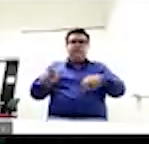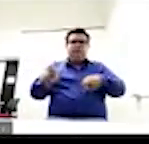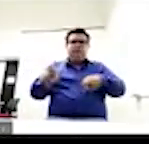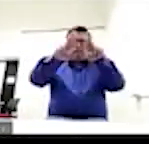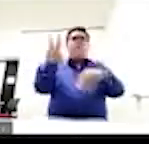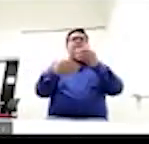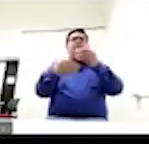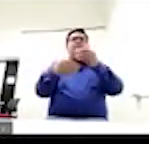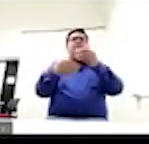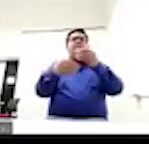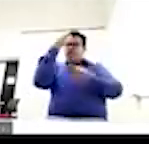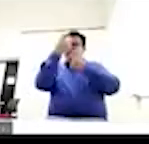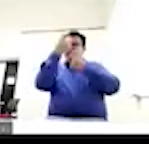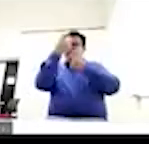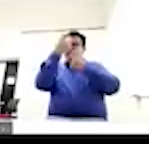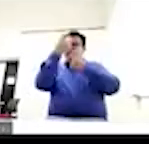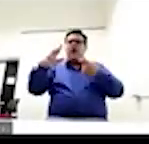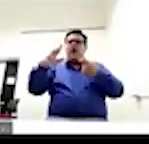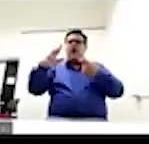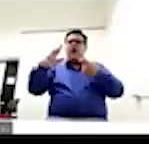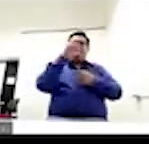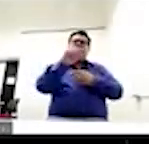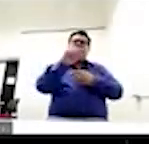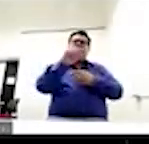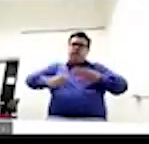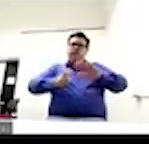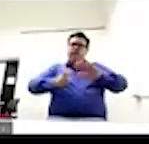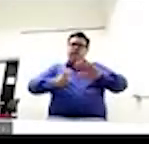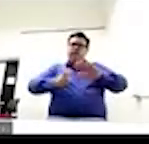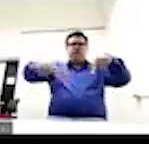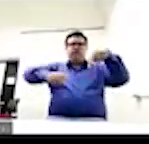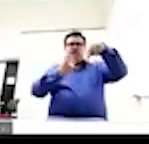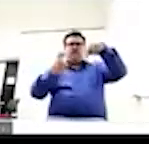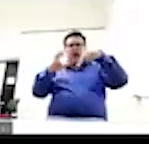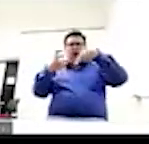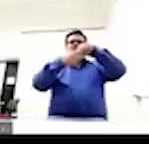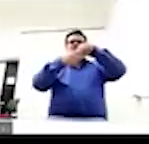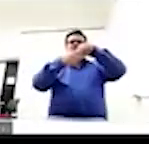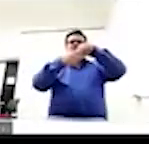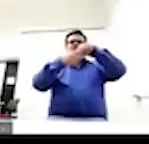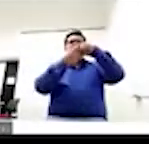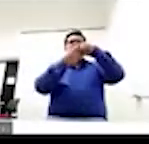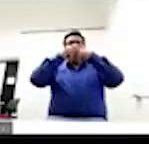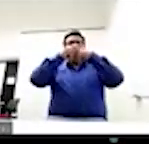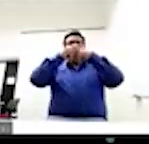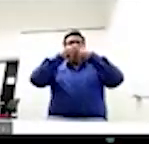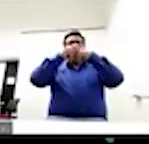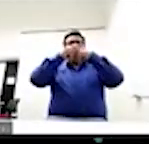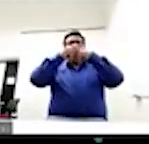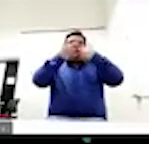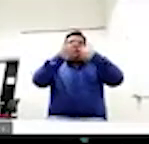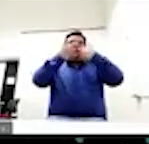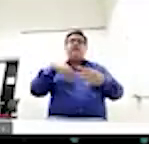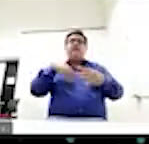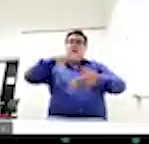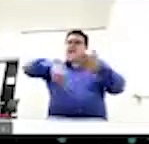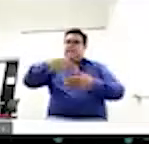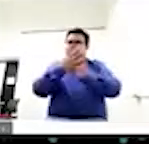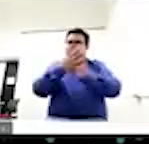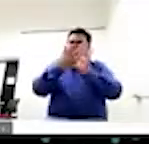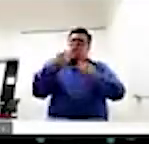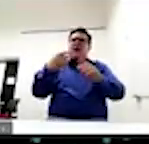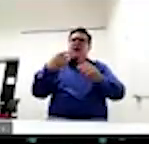gran serpiente con los collares de poder del Jaivana. Voy a leerles aquí un pequeño extracto de este mito